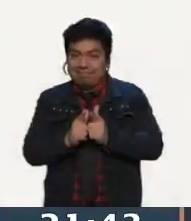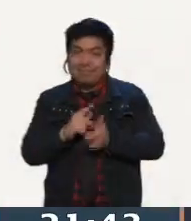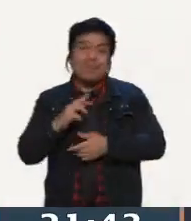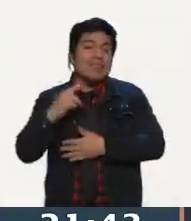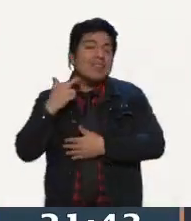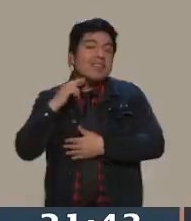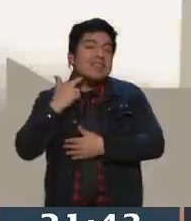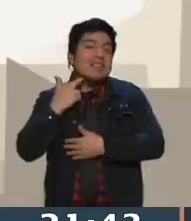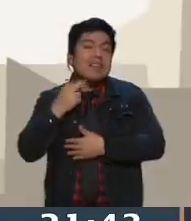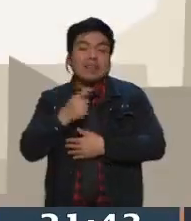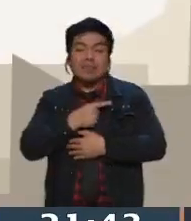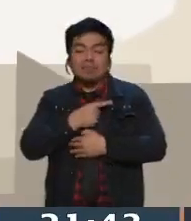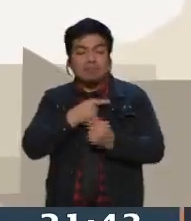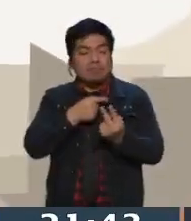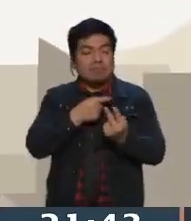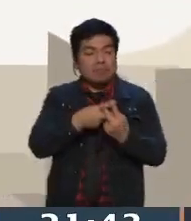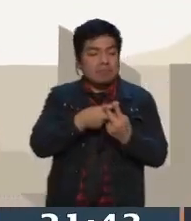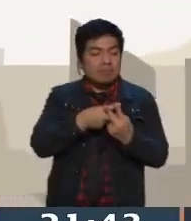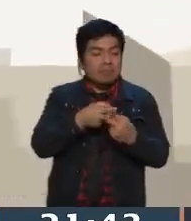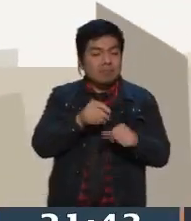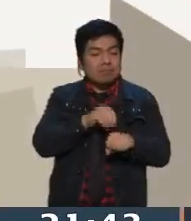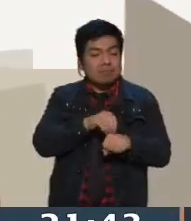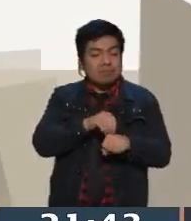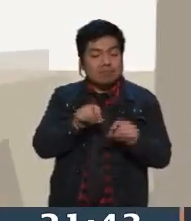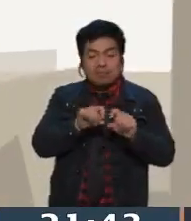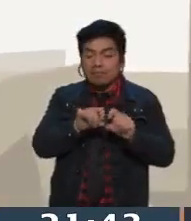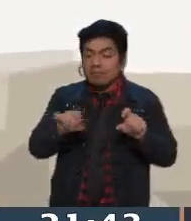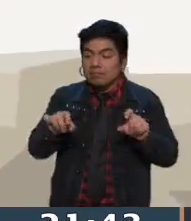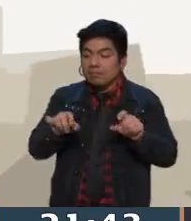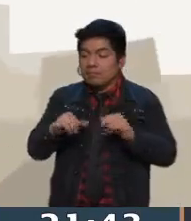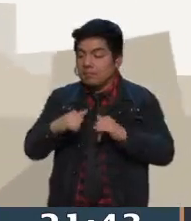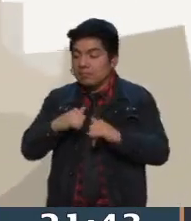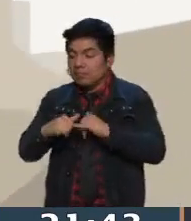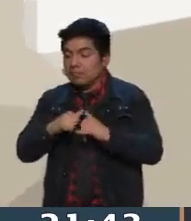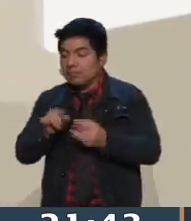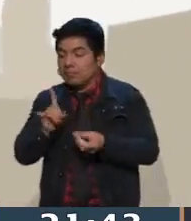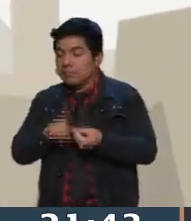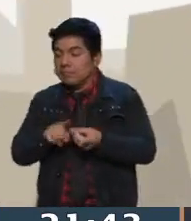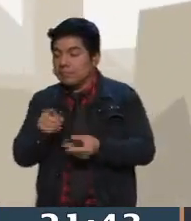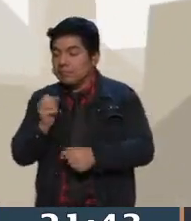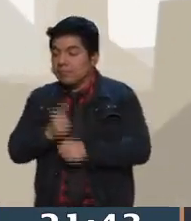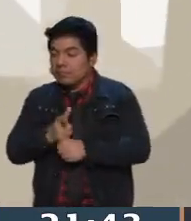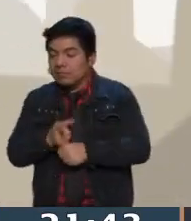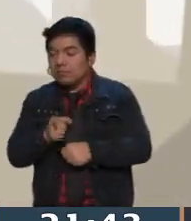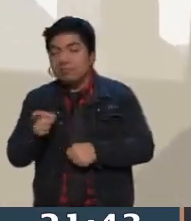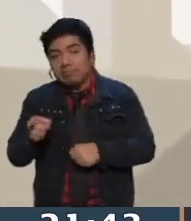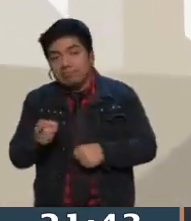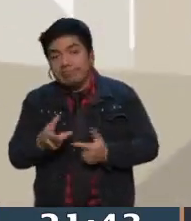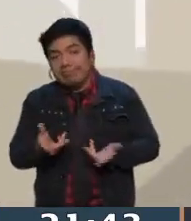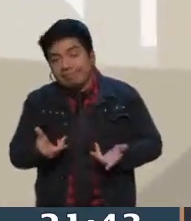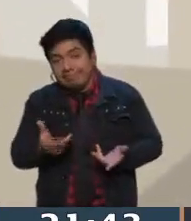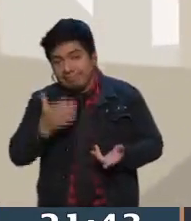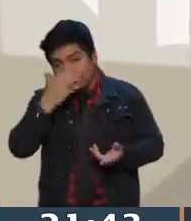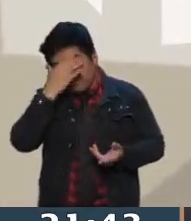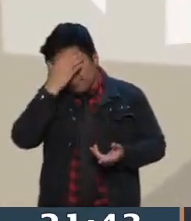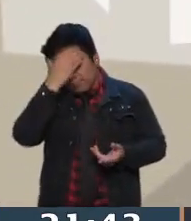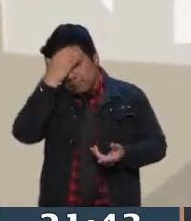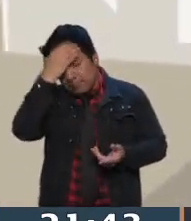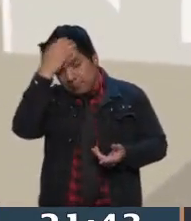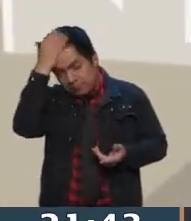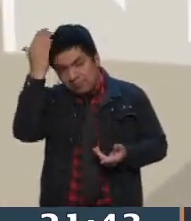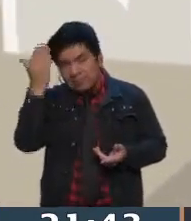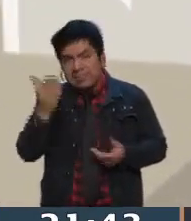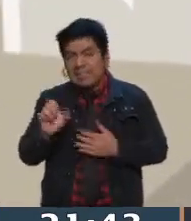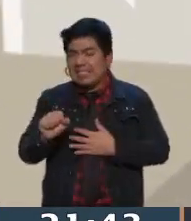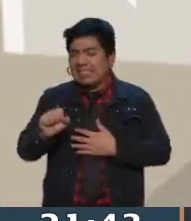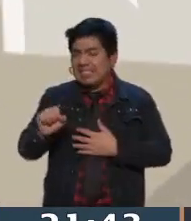los que nosotros metemos el hashtag, buscamos la geolocalización de las cuentas y ahí, en este caso, más